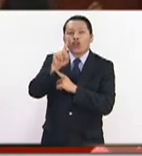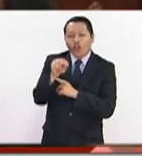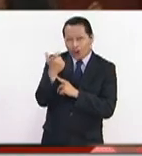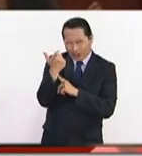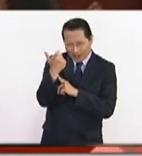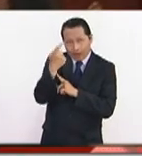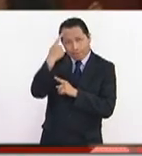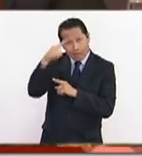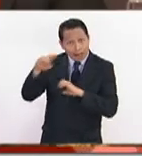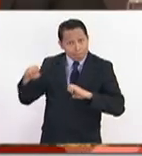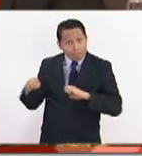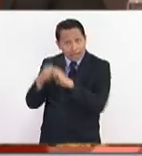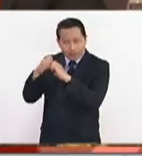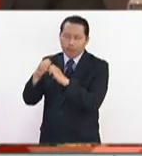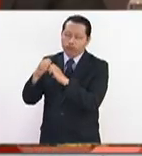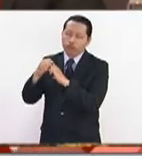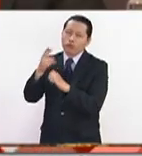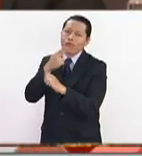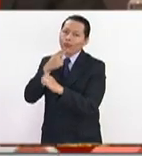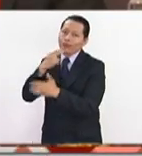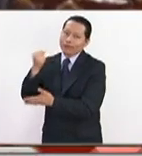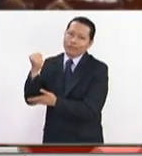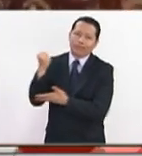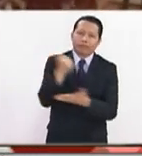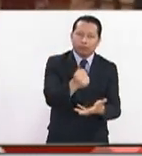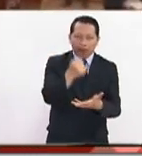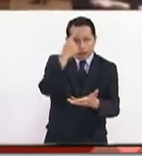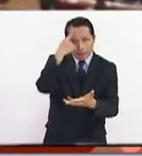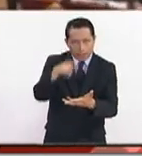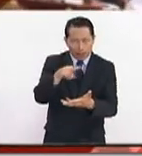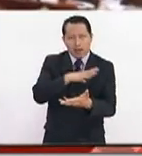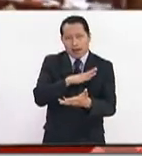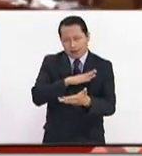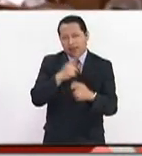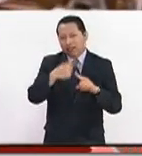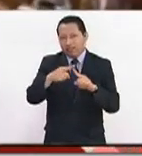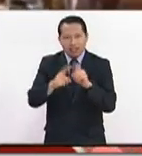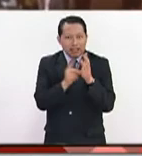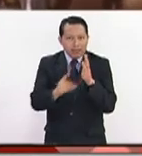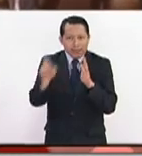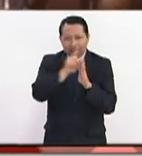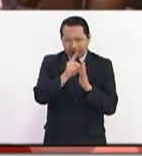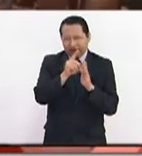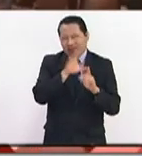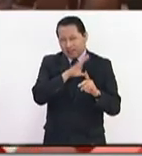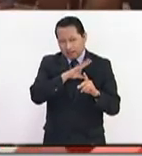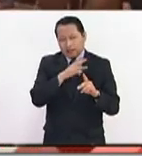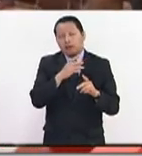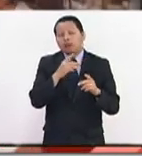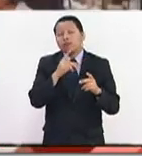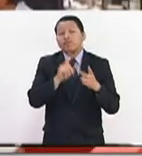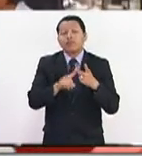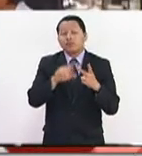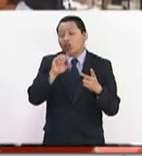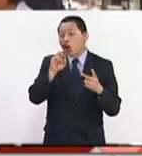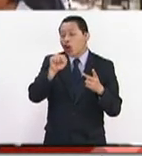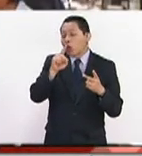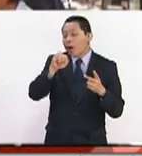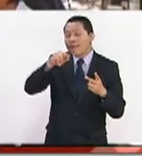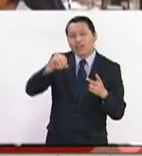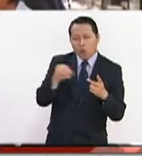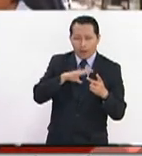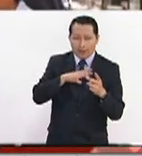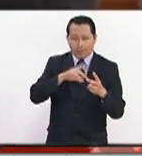y finalmente tanto para unidades habitacionales o condóminos, que es otro tipo de apoyo que tenemos, y para